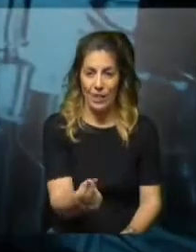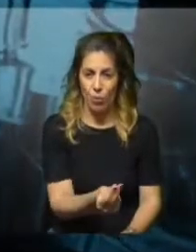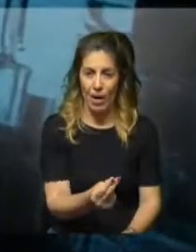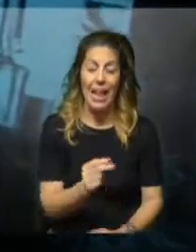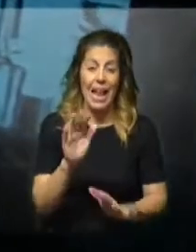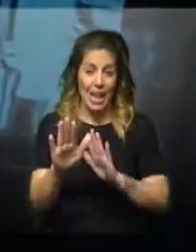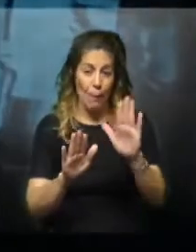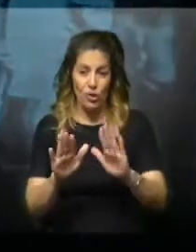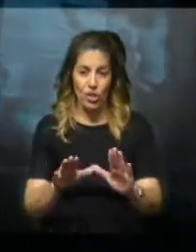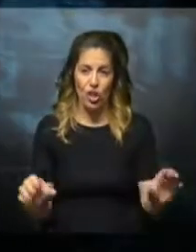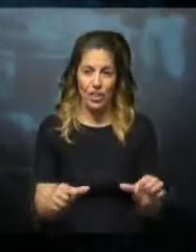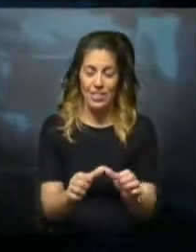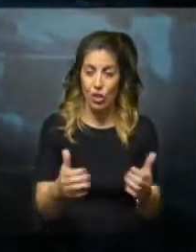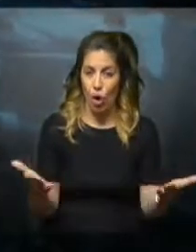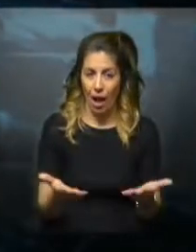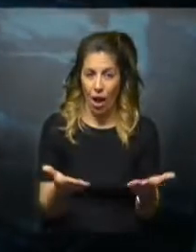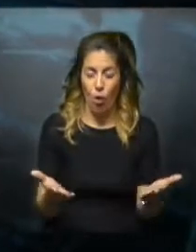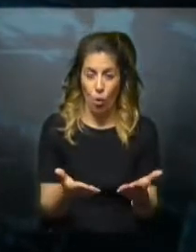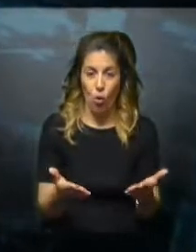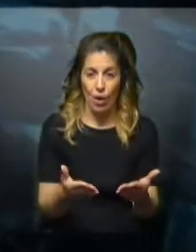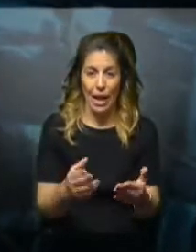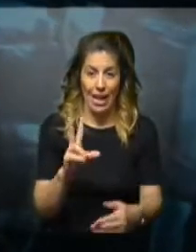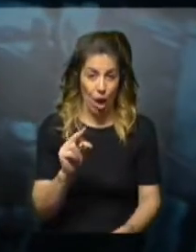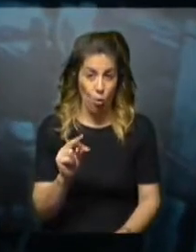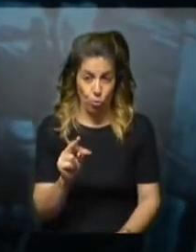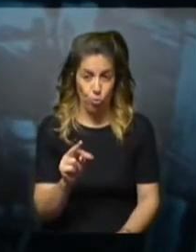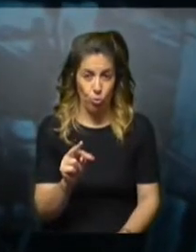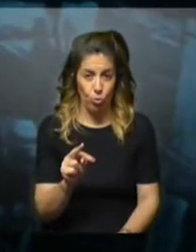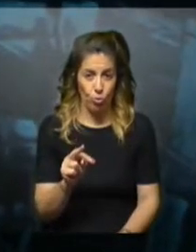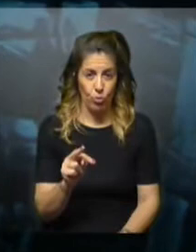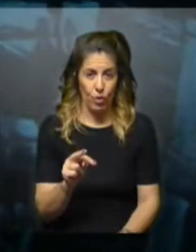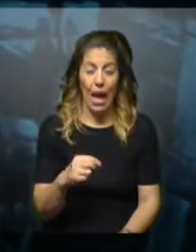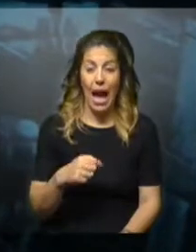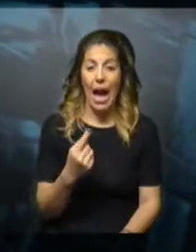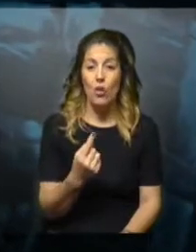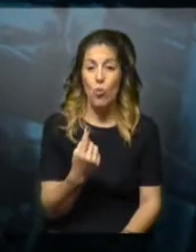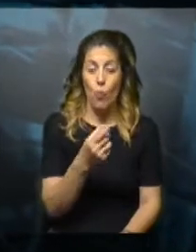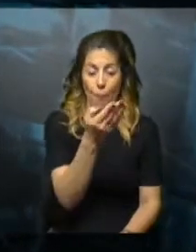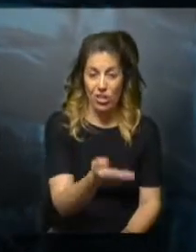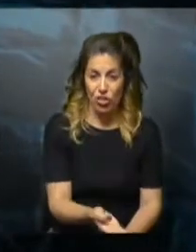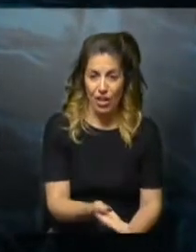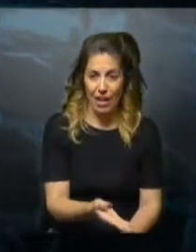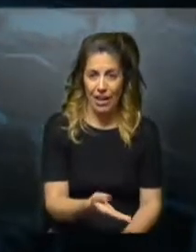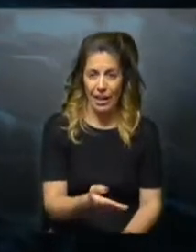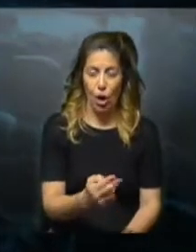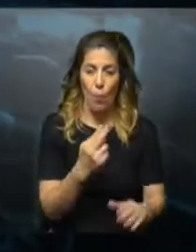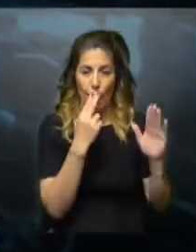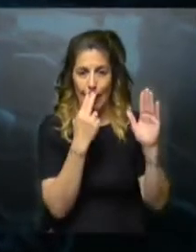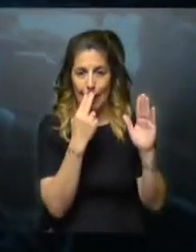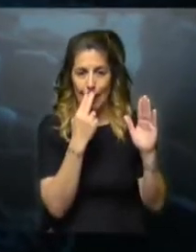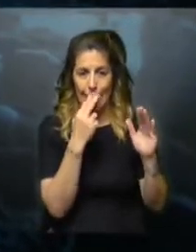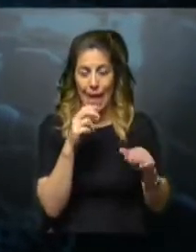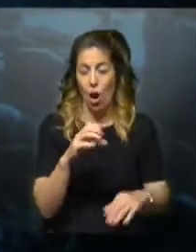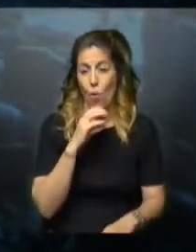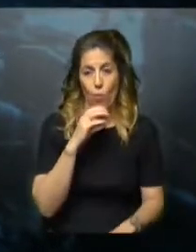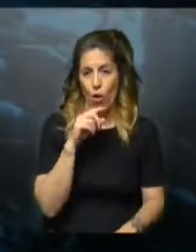que estoy haciendo ahora en en en el auto yo que sé y un personaje como Hitler donde el humor